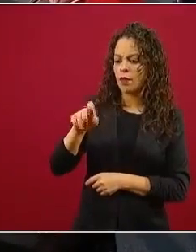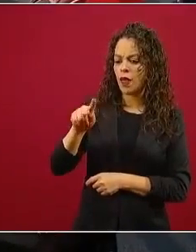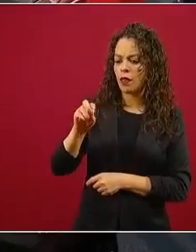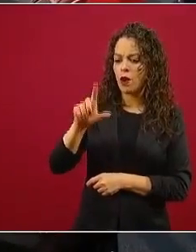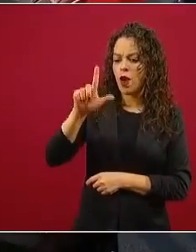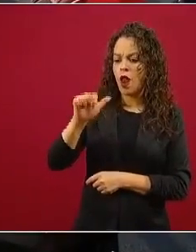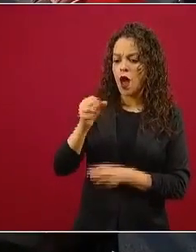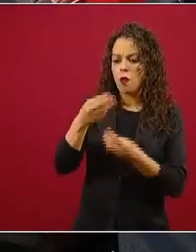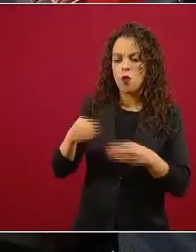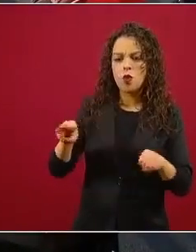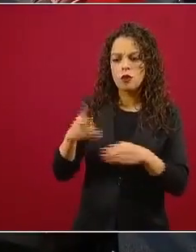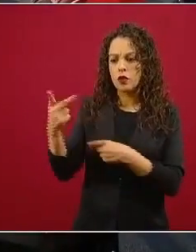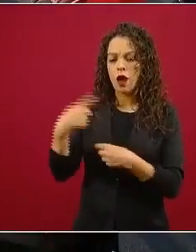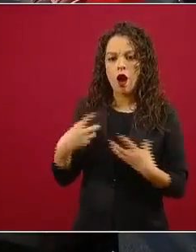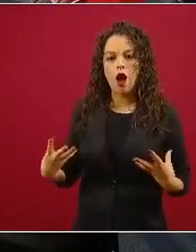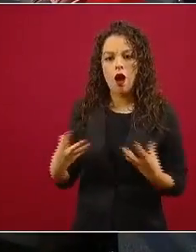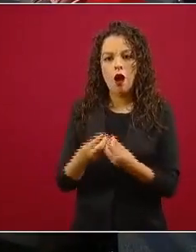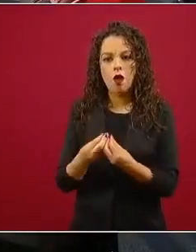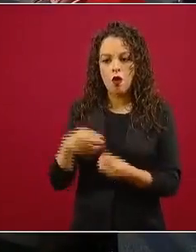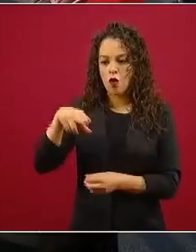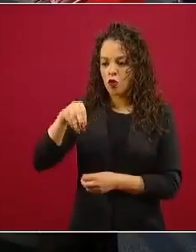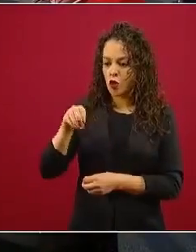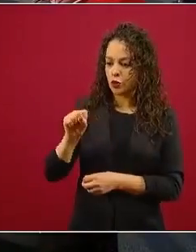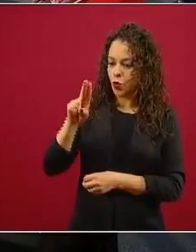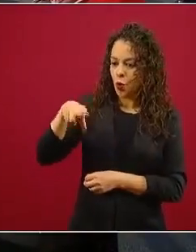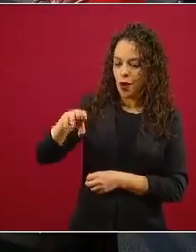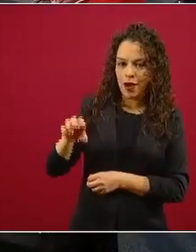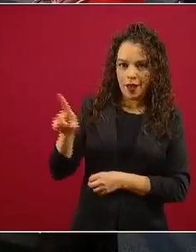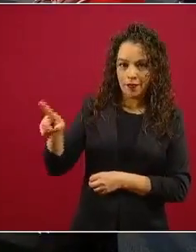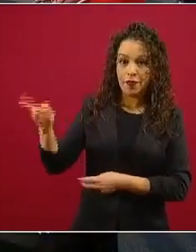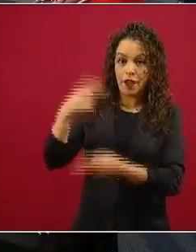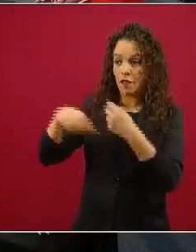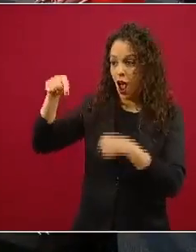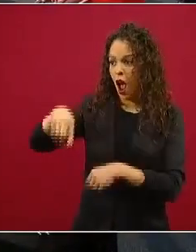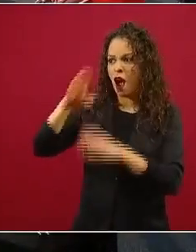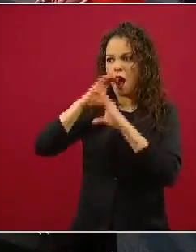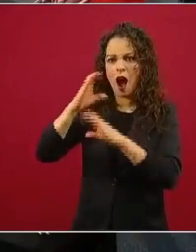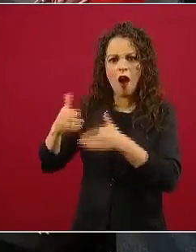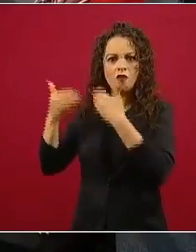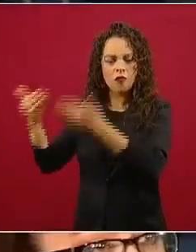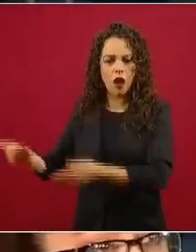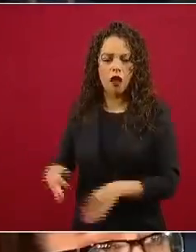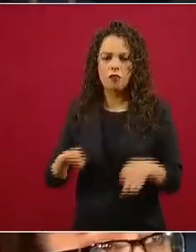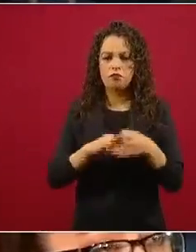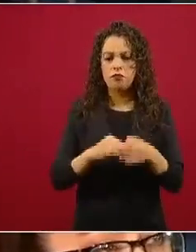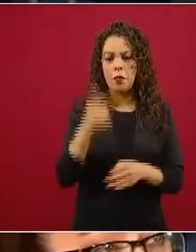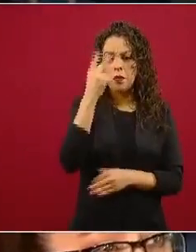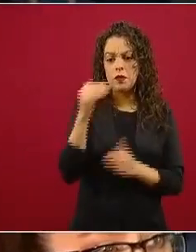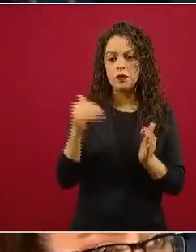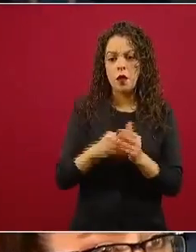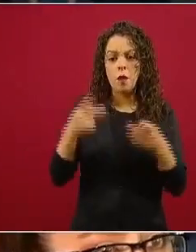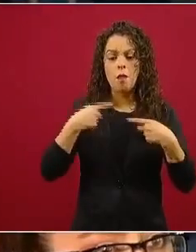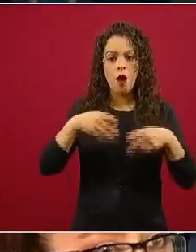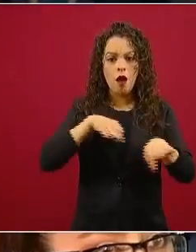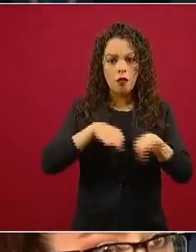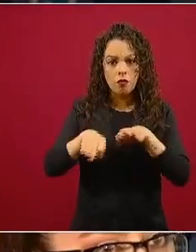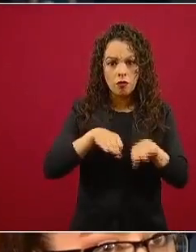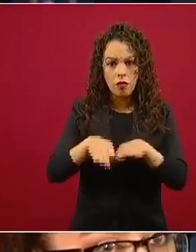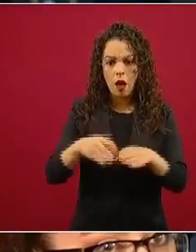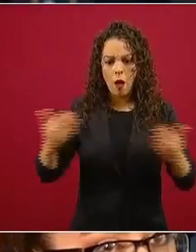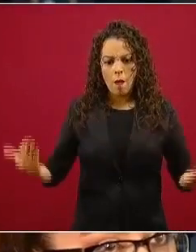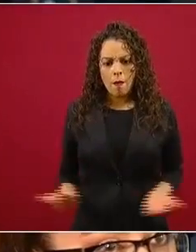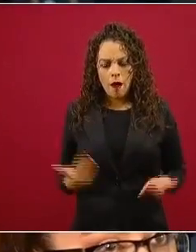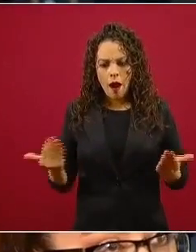Manuel García Maracaibo los encabezaba, son casi 125,000 trabajadores entre staff, bailarines,